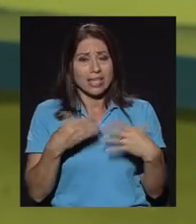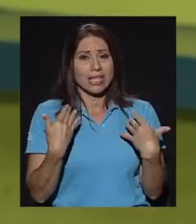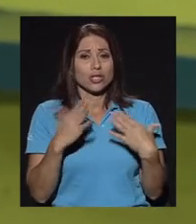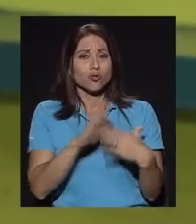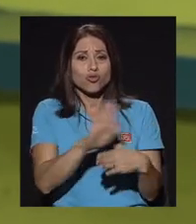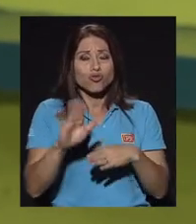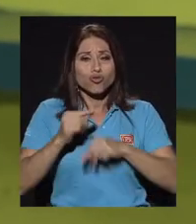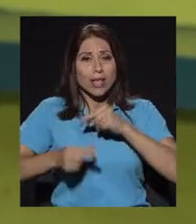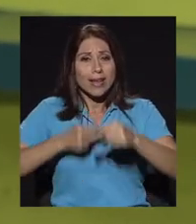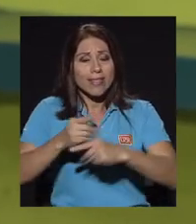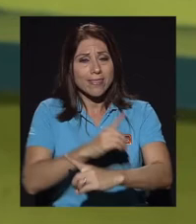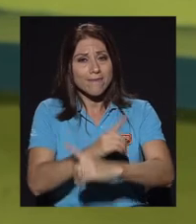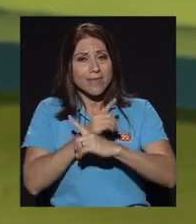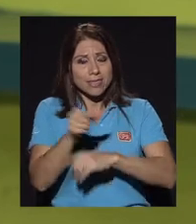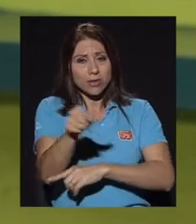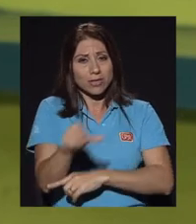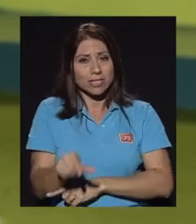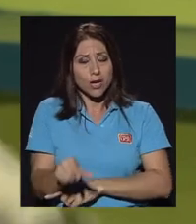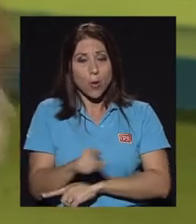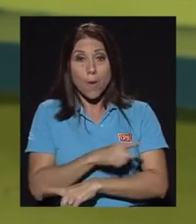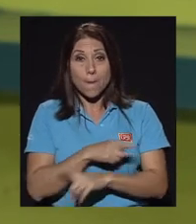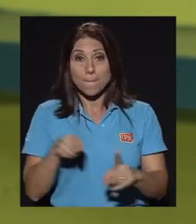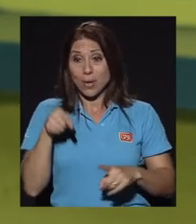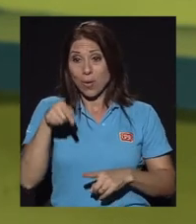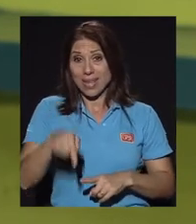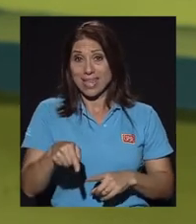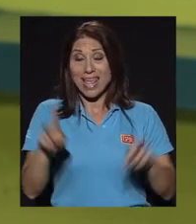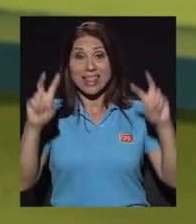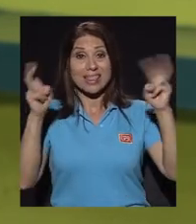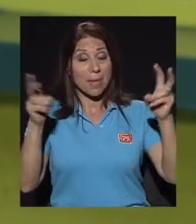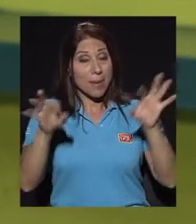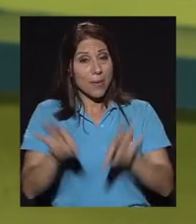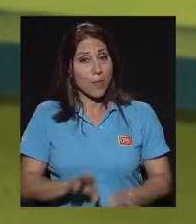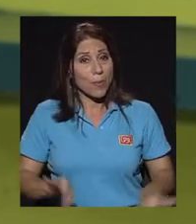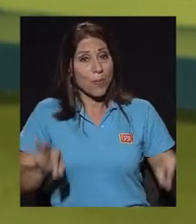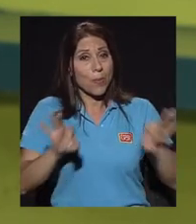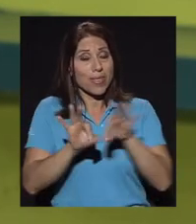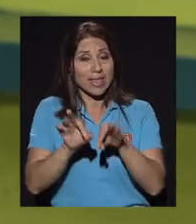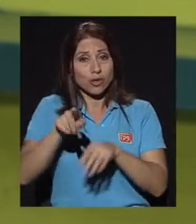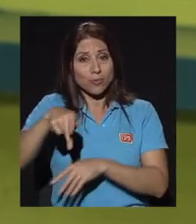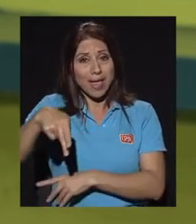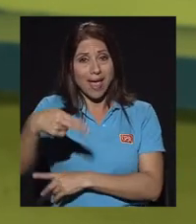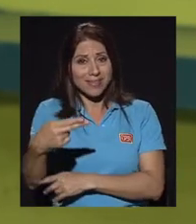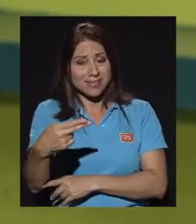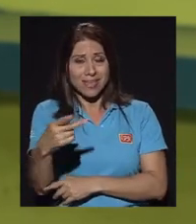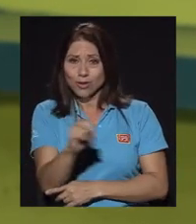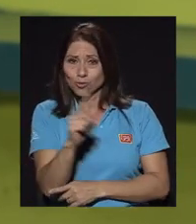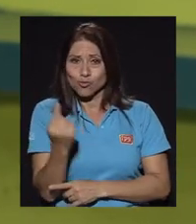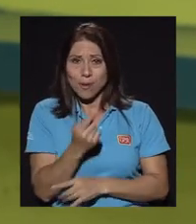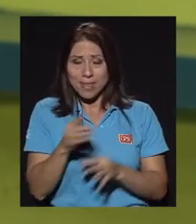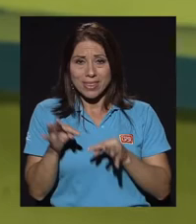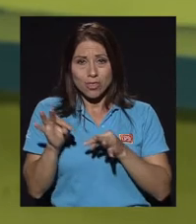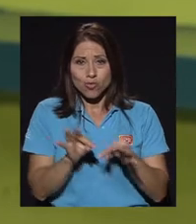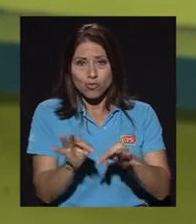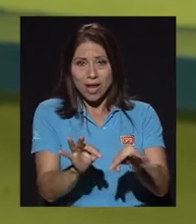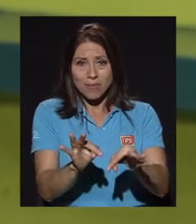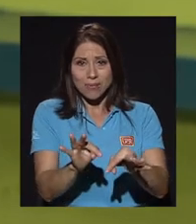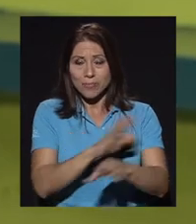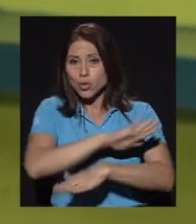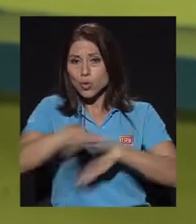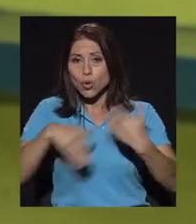Pero aquí el tema crucial de los PH, no solo en Turrialba, sino en Costa Rica, ha